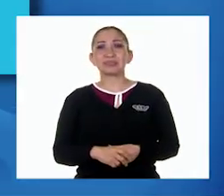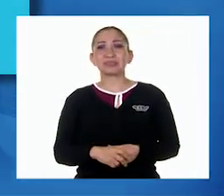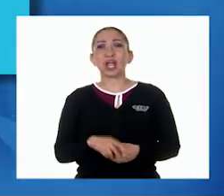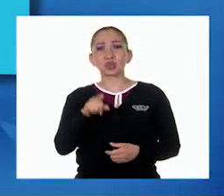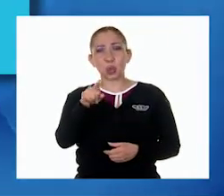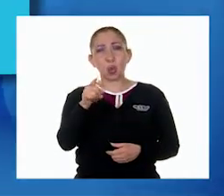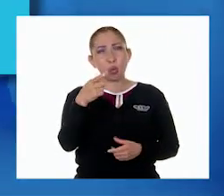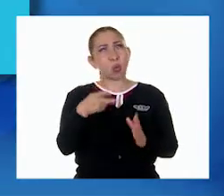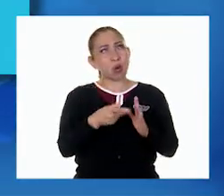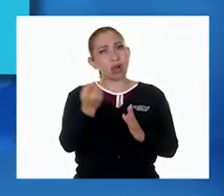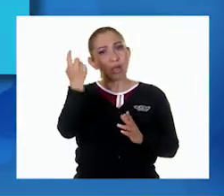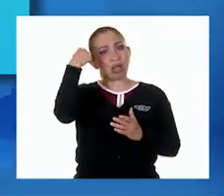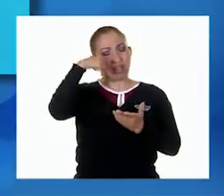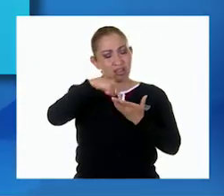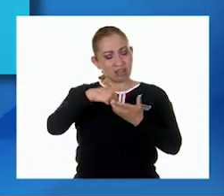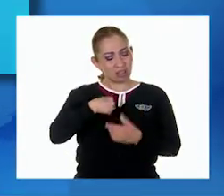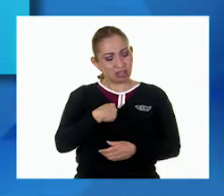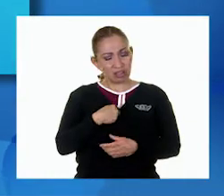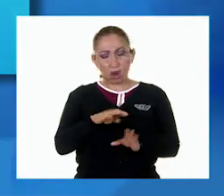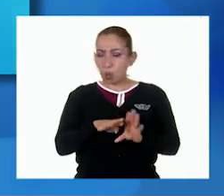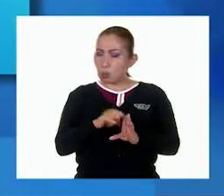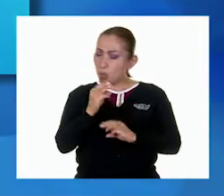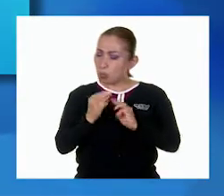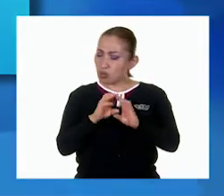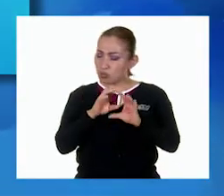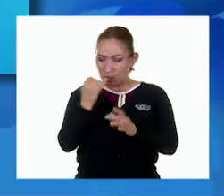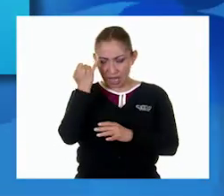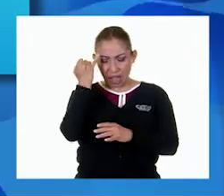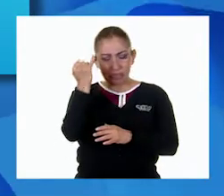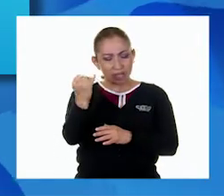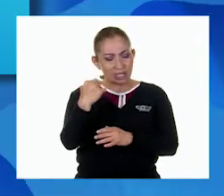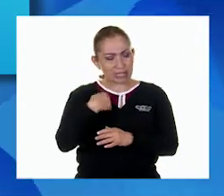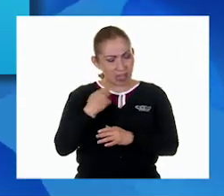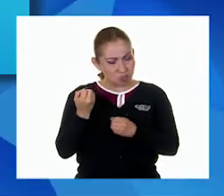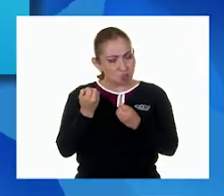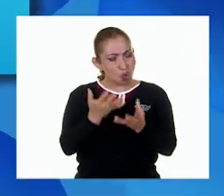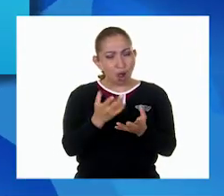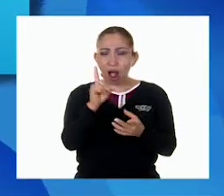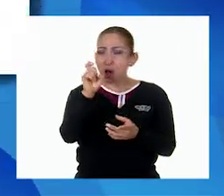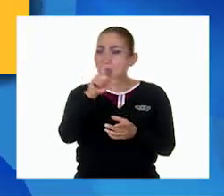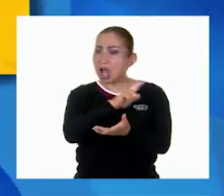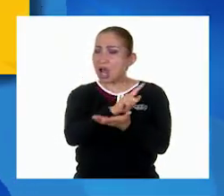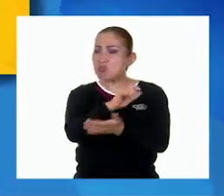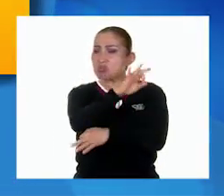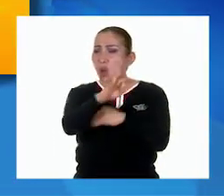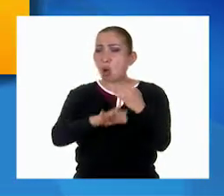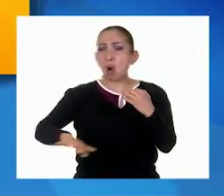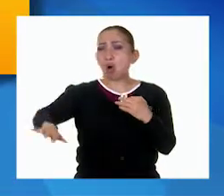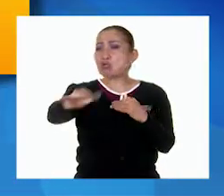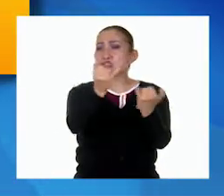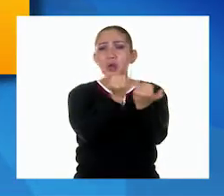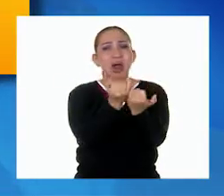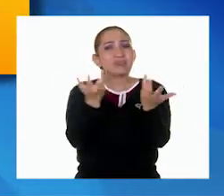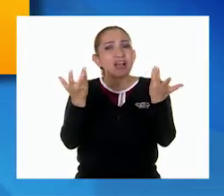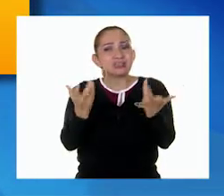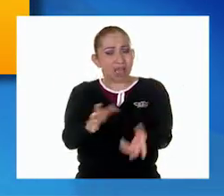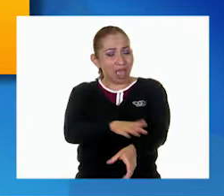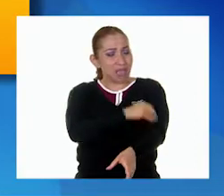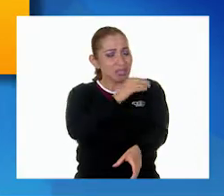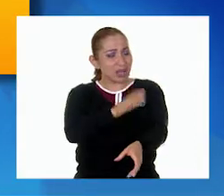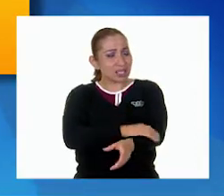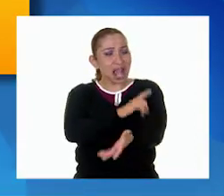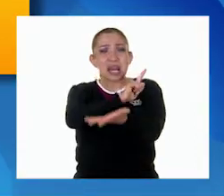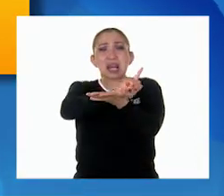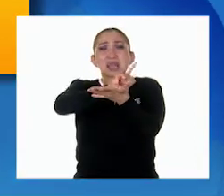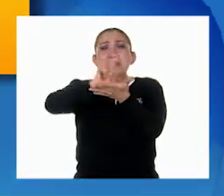¿Te has preguntado cómo sería el mundo si pudiéramos garantizar agua limpia para todos y pudiéramos generar energía asequible